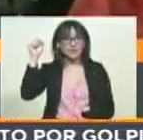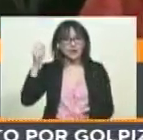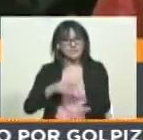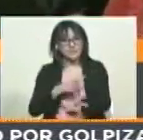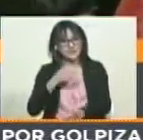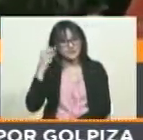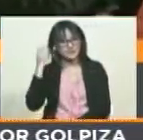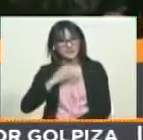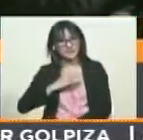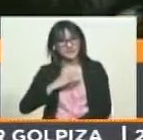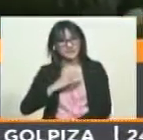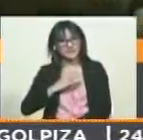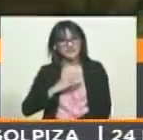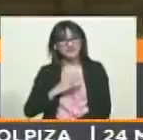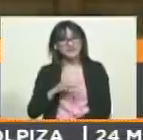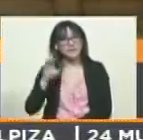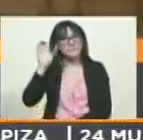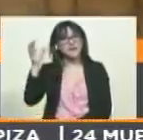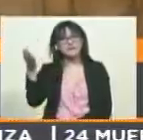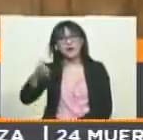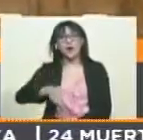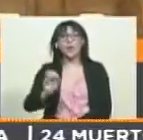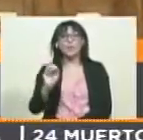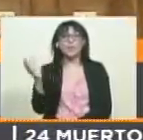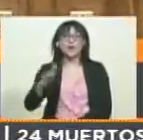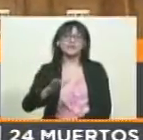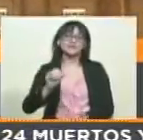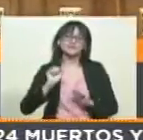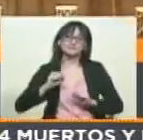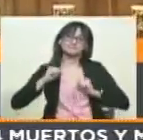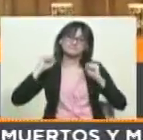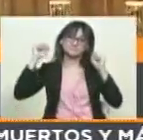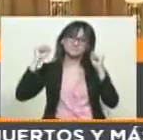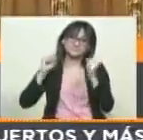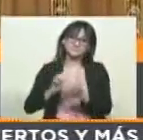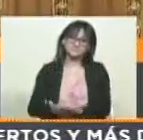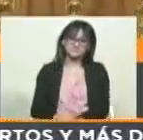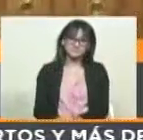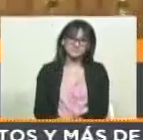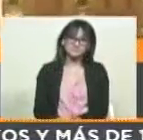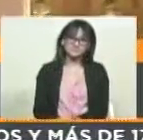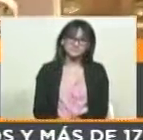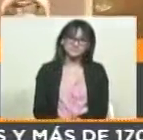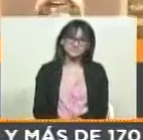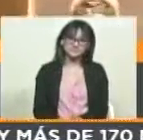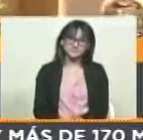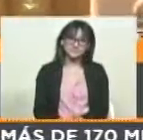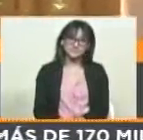Como decimos en Cuba, patria o muerte, ¡venceremos!